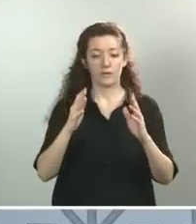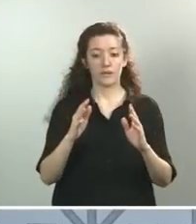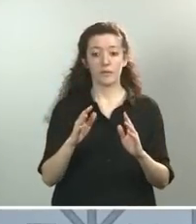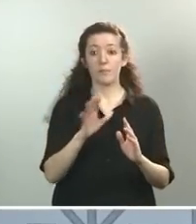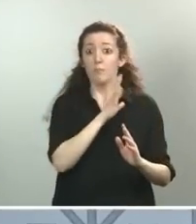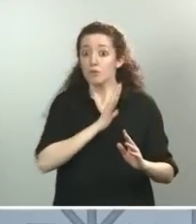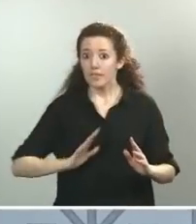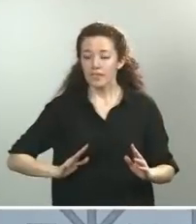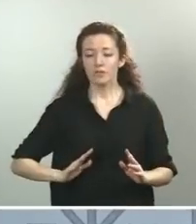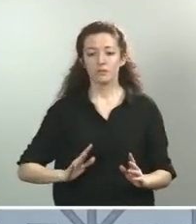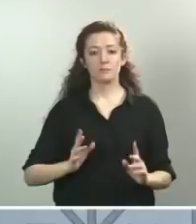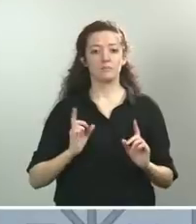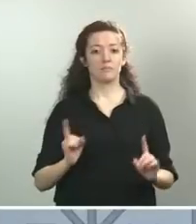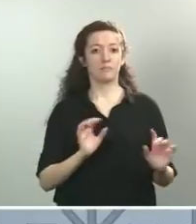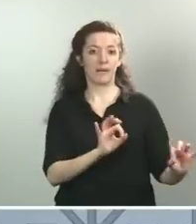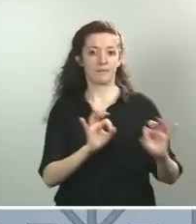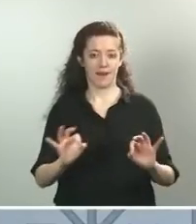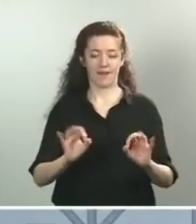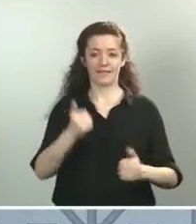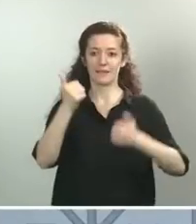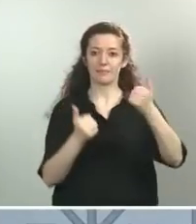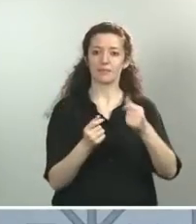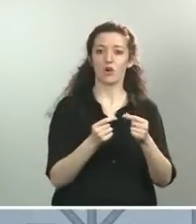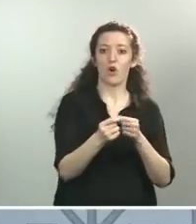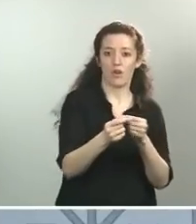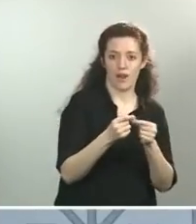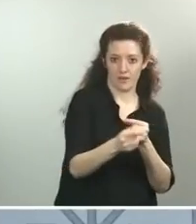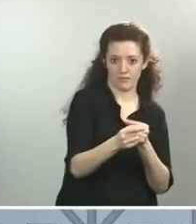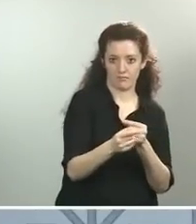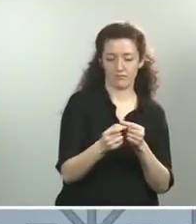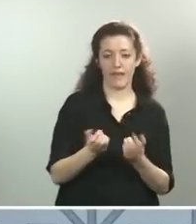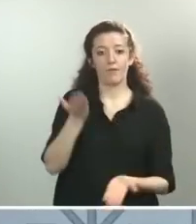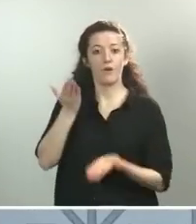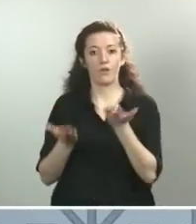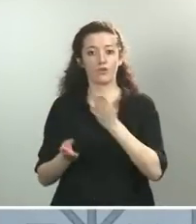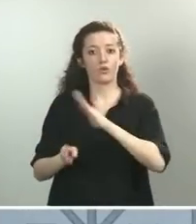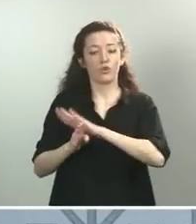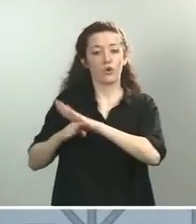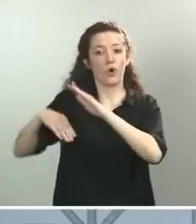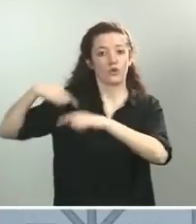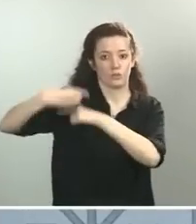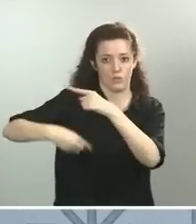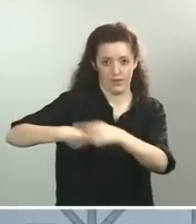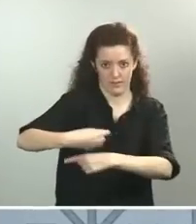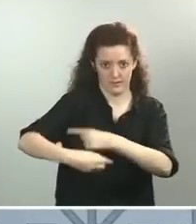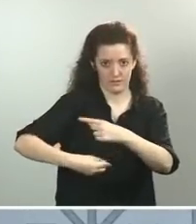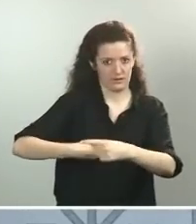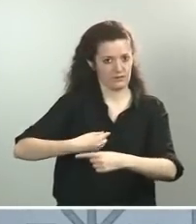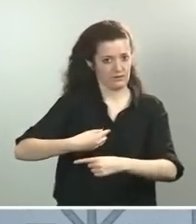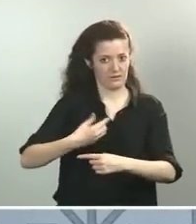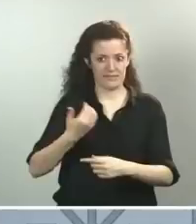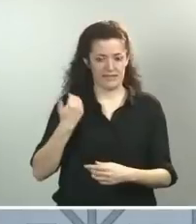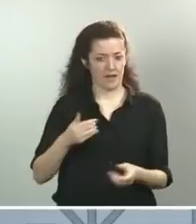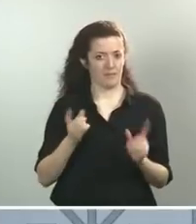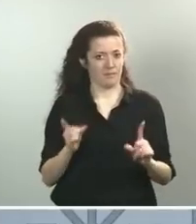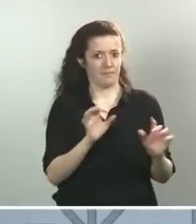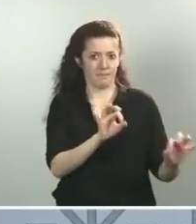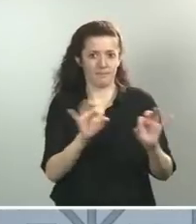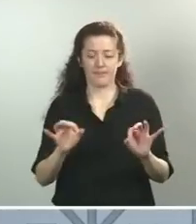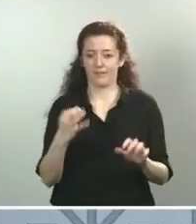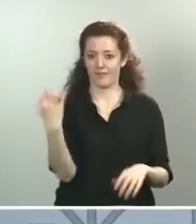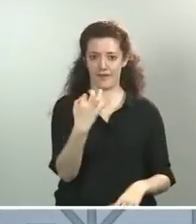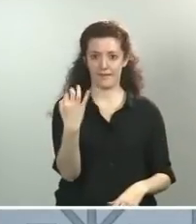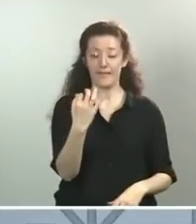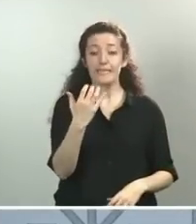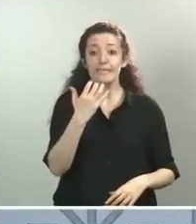e, se, en último momento, pudiera ampliarse a exámenes presenciales, de